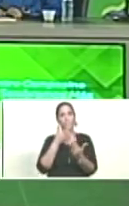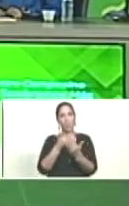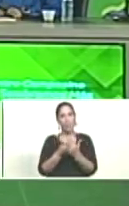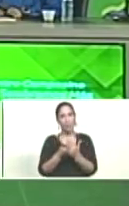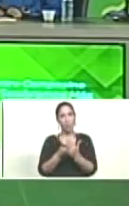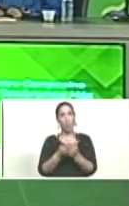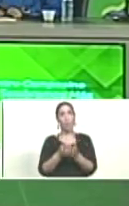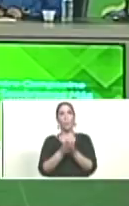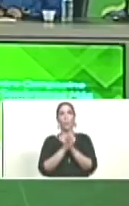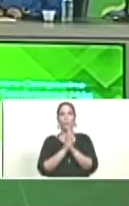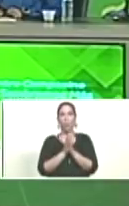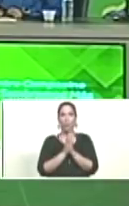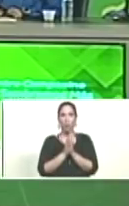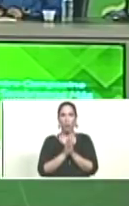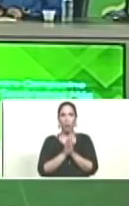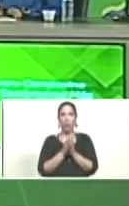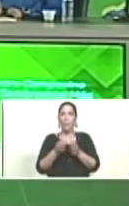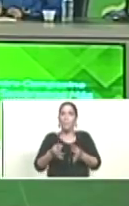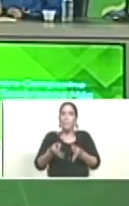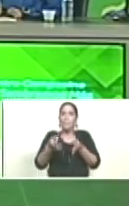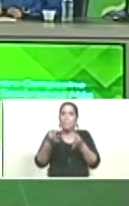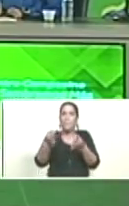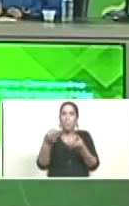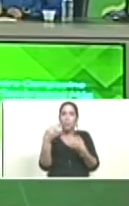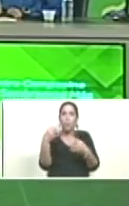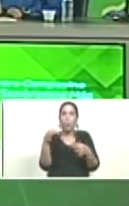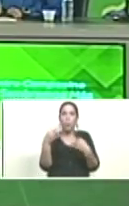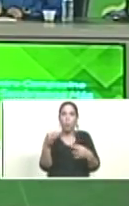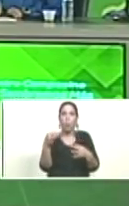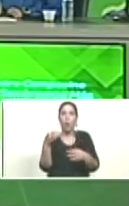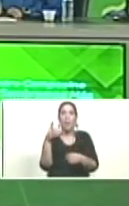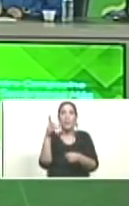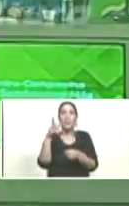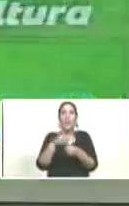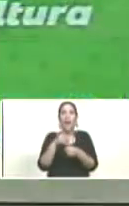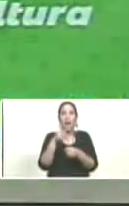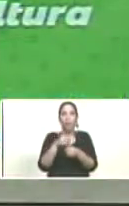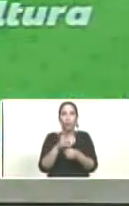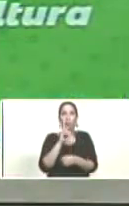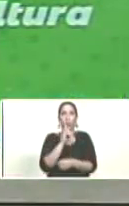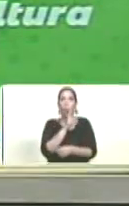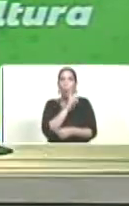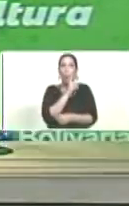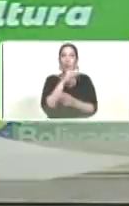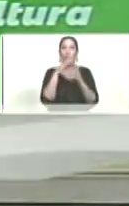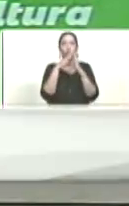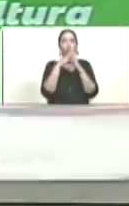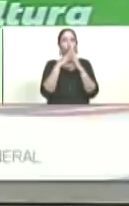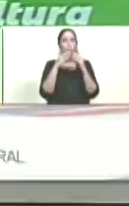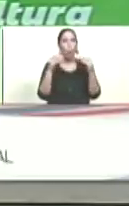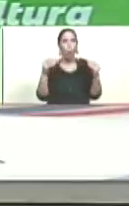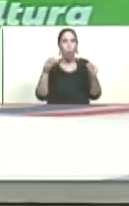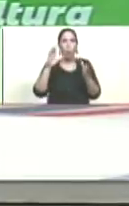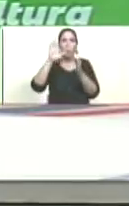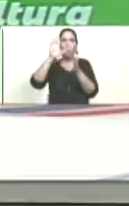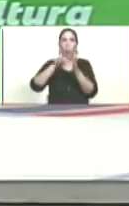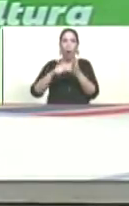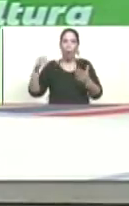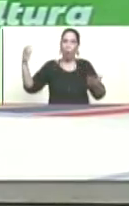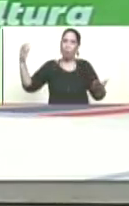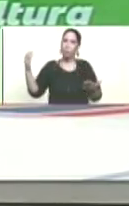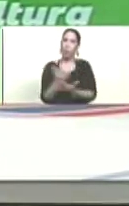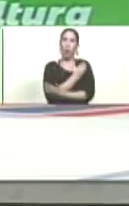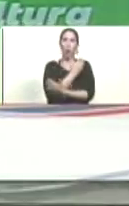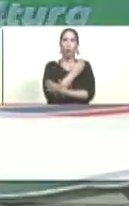den, así sea en un papelito secreto, me den los datos precisos de todos los bandidos y corruptos en los